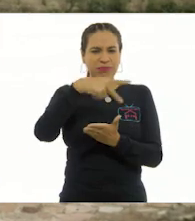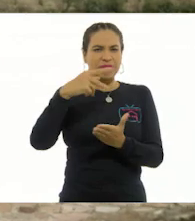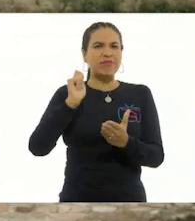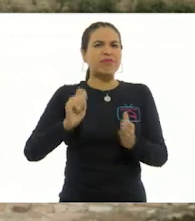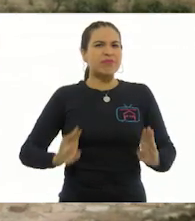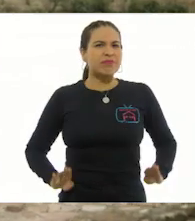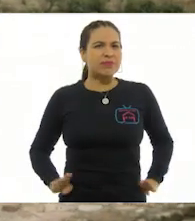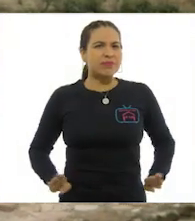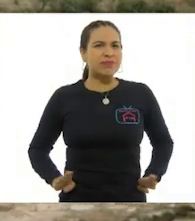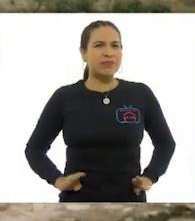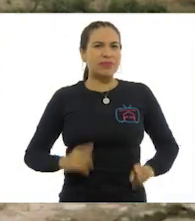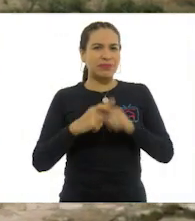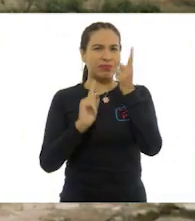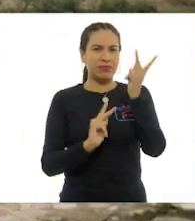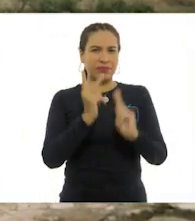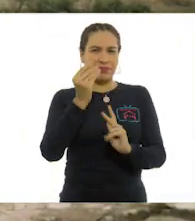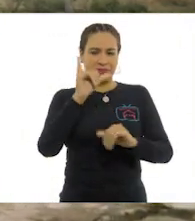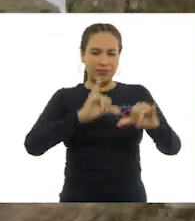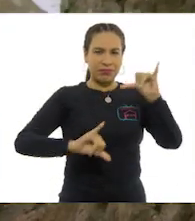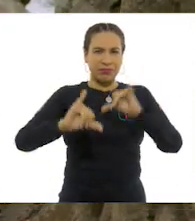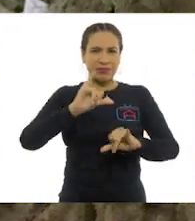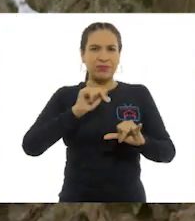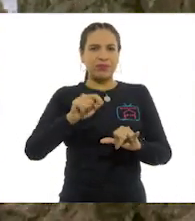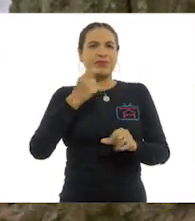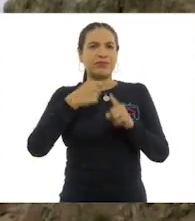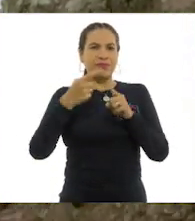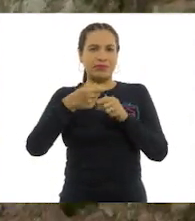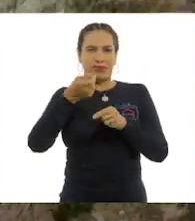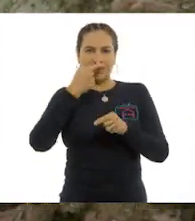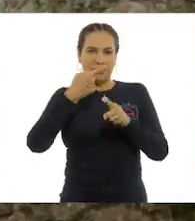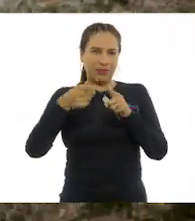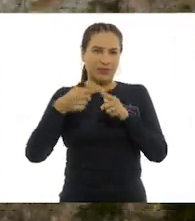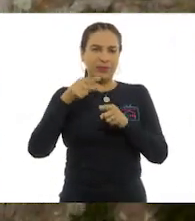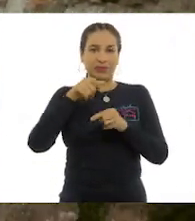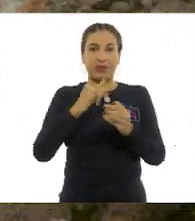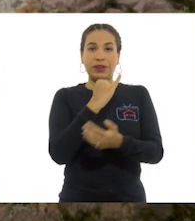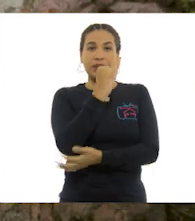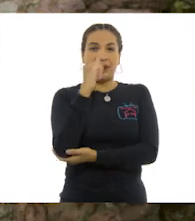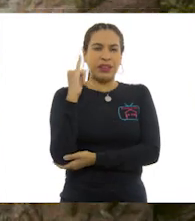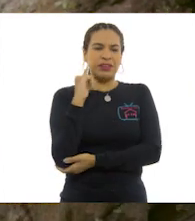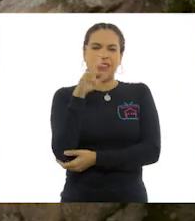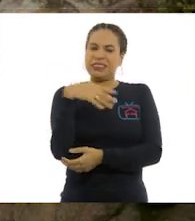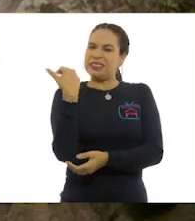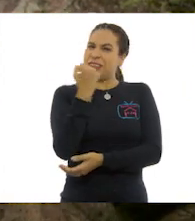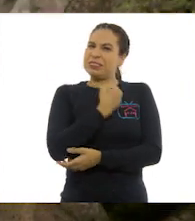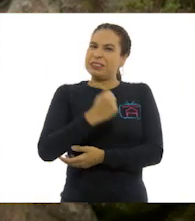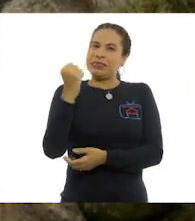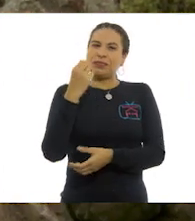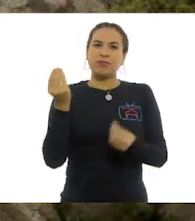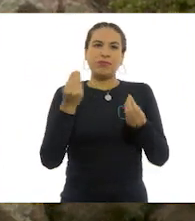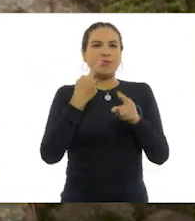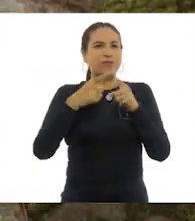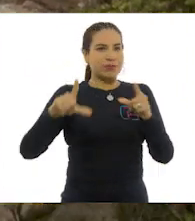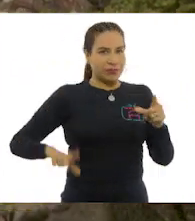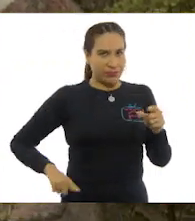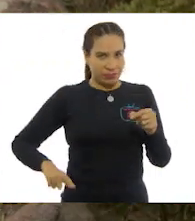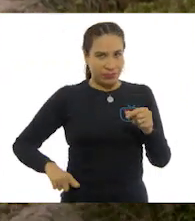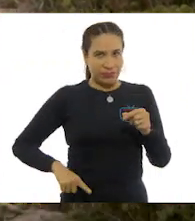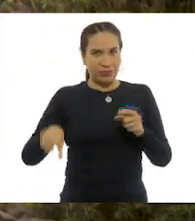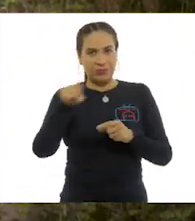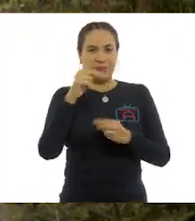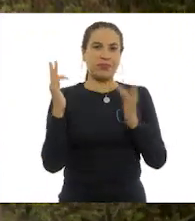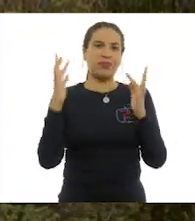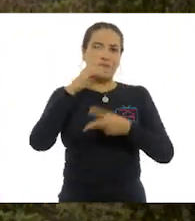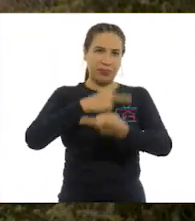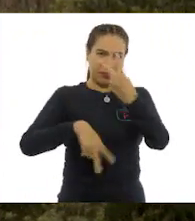de esas plantas para hacer medicinas. Bueno, les quiero decir que este jardín fue tan famoso que muchos otros gobernantes